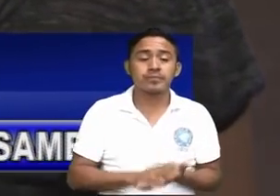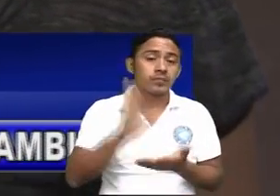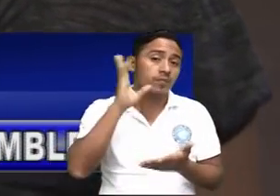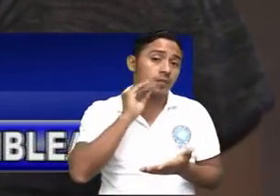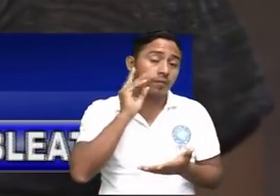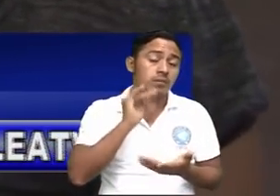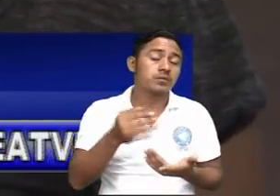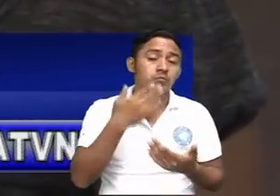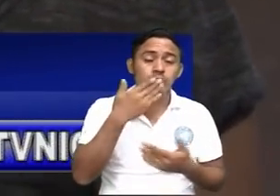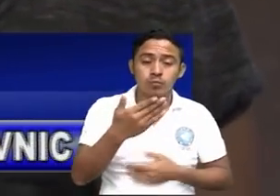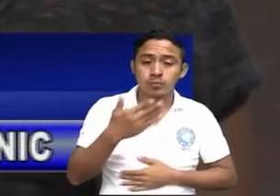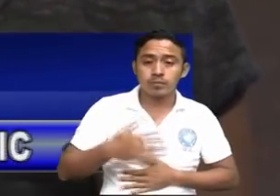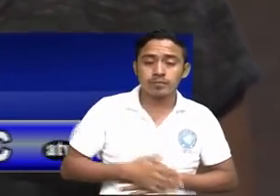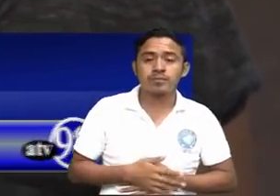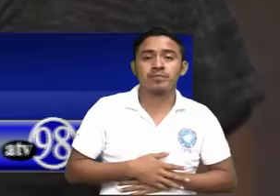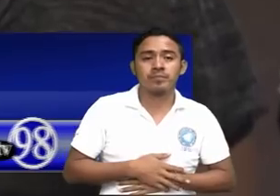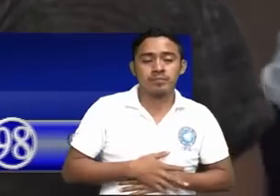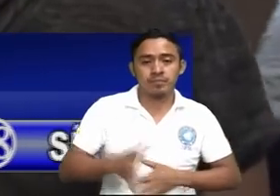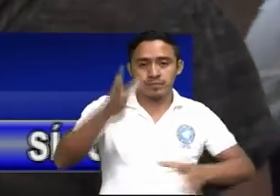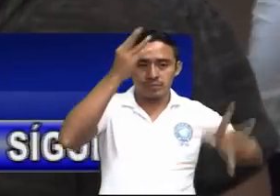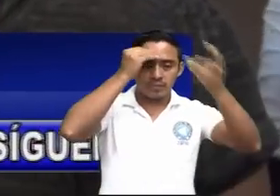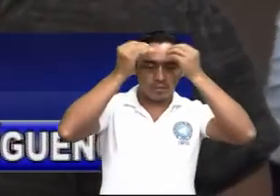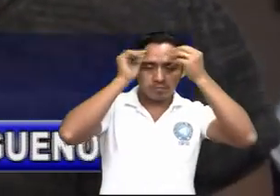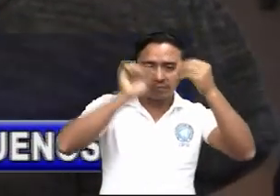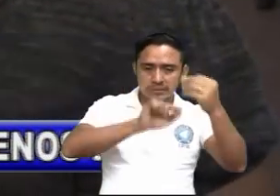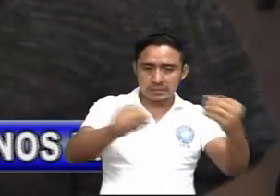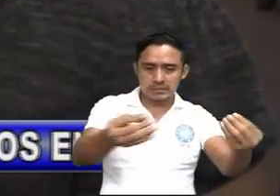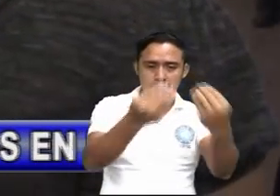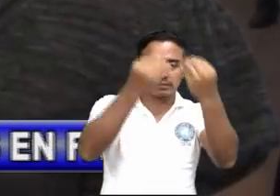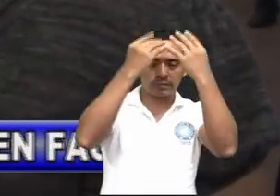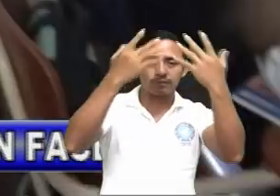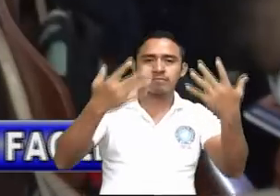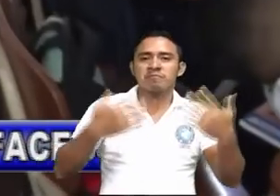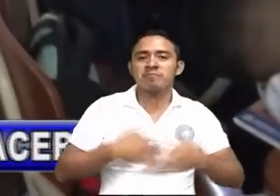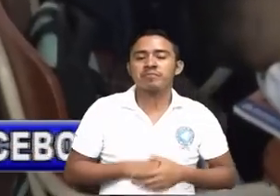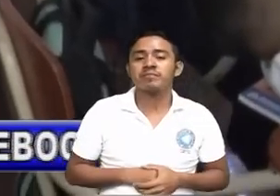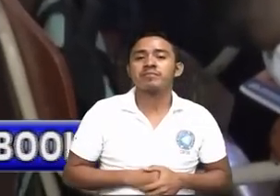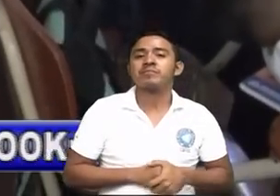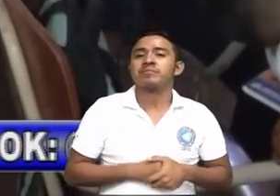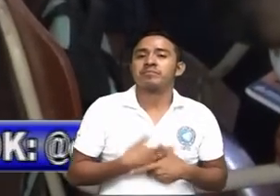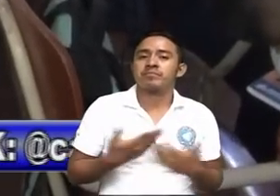muy enriquecedora, como les dije anteriormente, uno aprende bastante de ellos. Y pues,